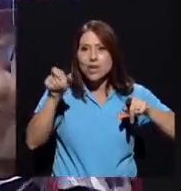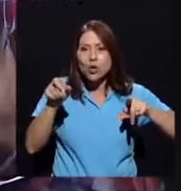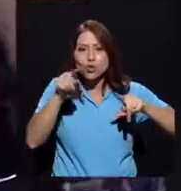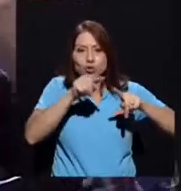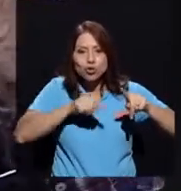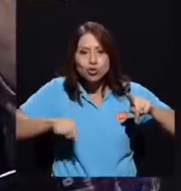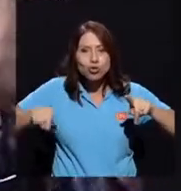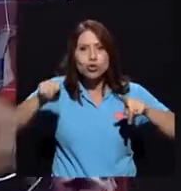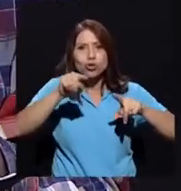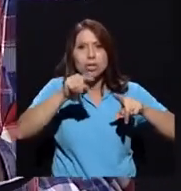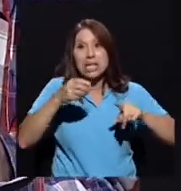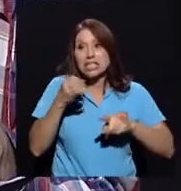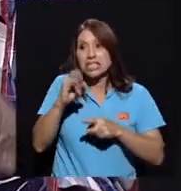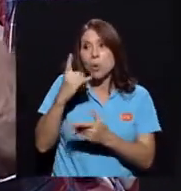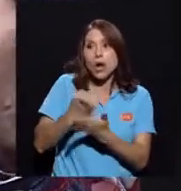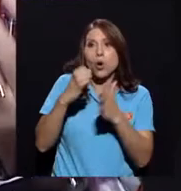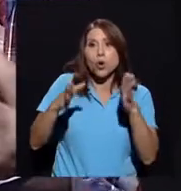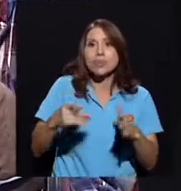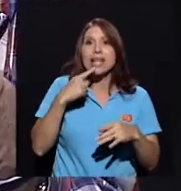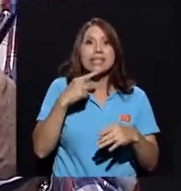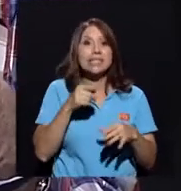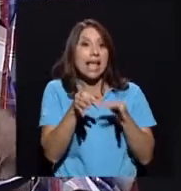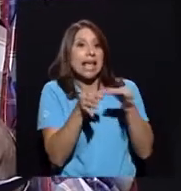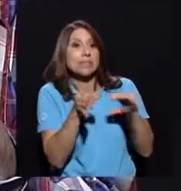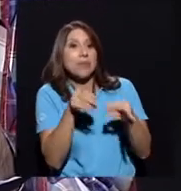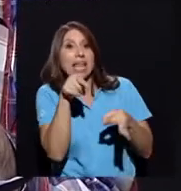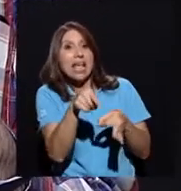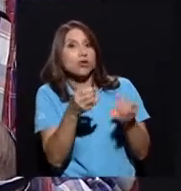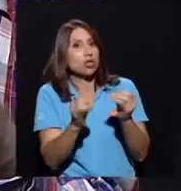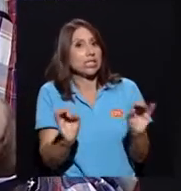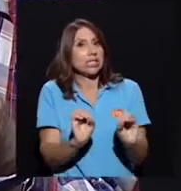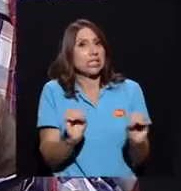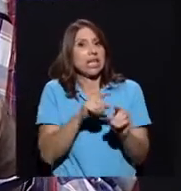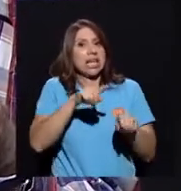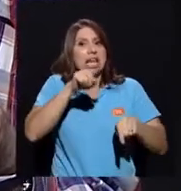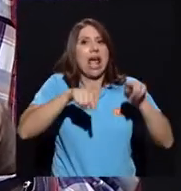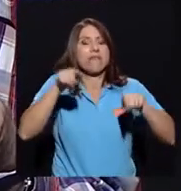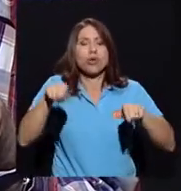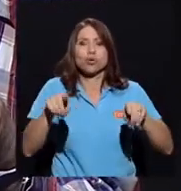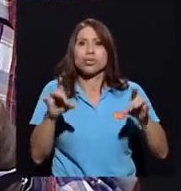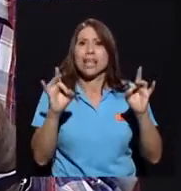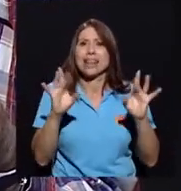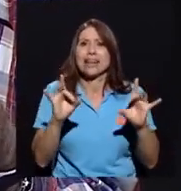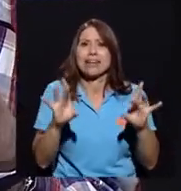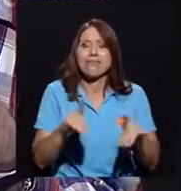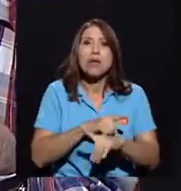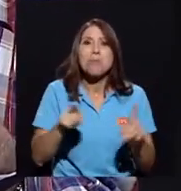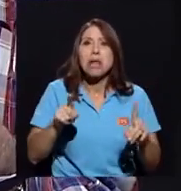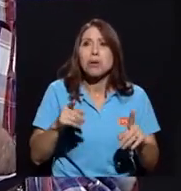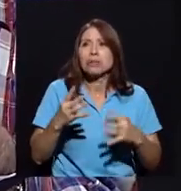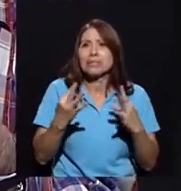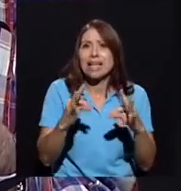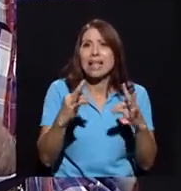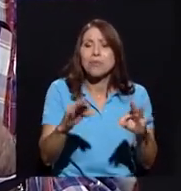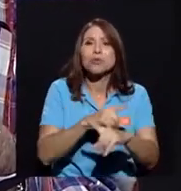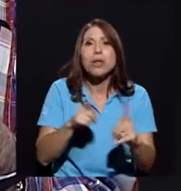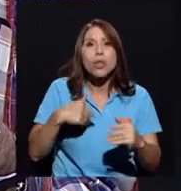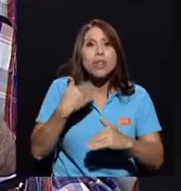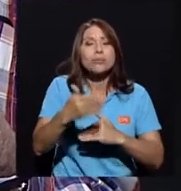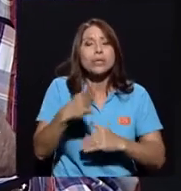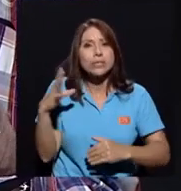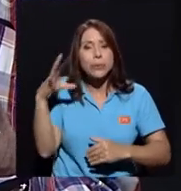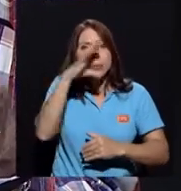gráficos es como terrible al principio tratamos de que fuera sin gráficos pero después encontramos una cosa que a mí me resultó más interesante